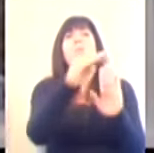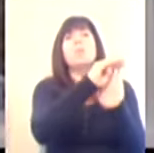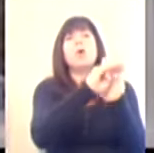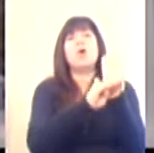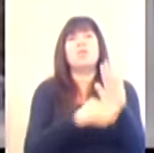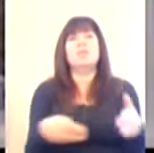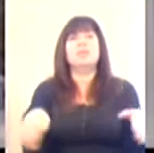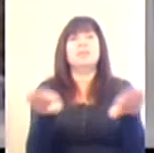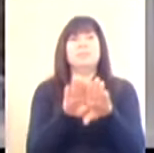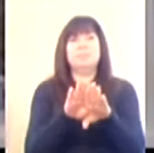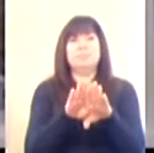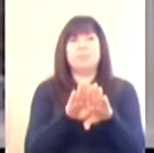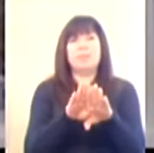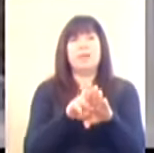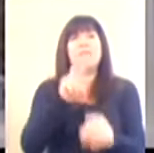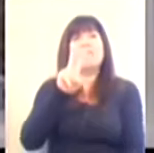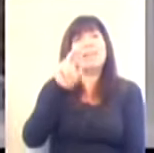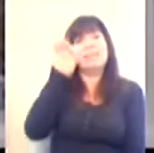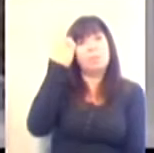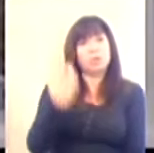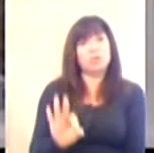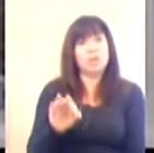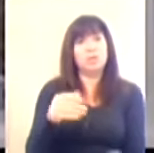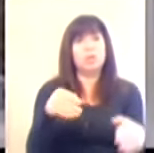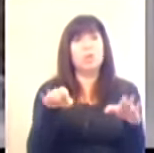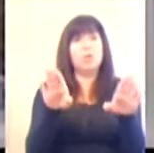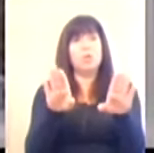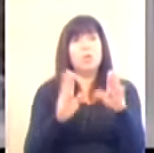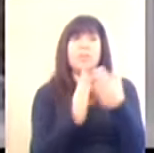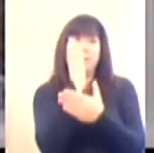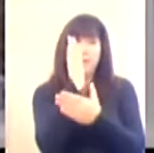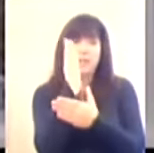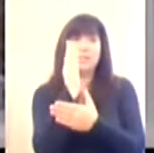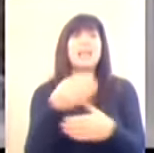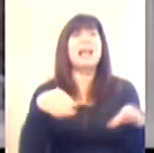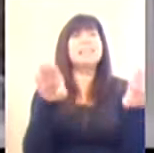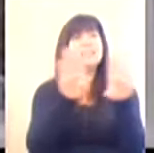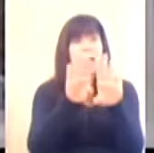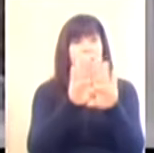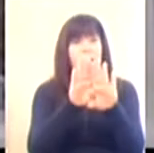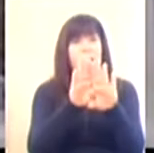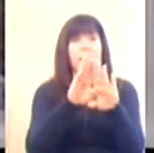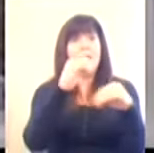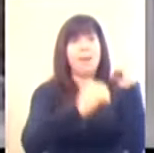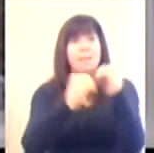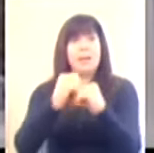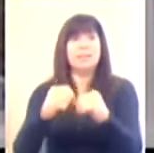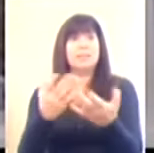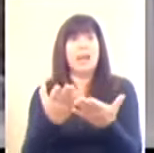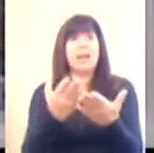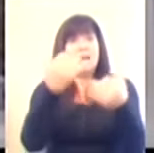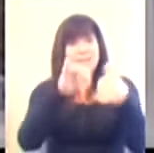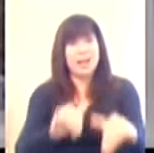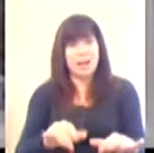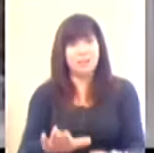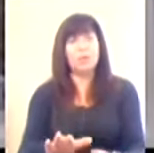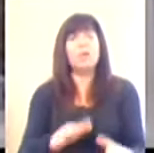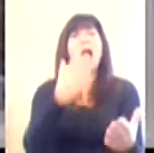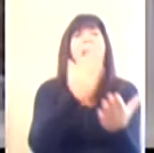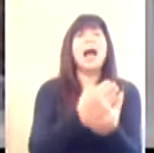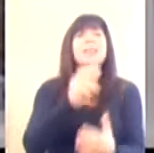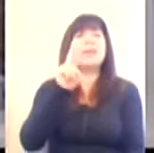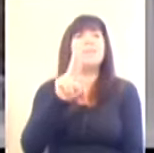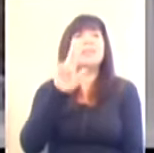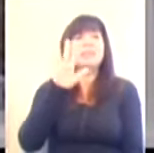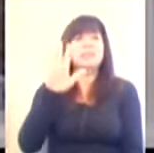preacordado, pasando de un 20% inicial de cierre de la capacidad instalada al año 2024 a un